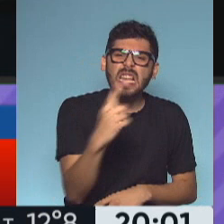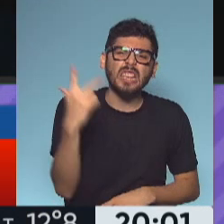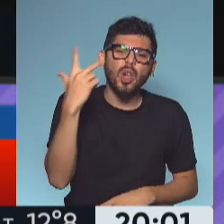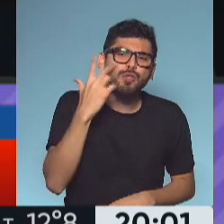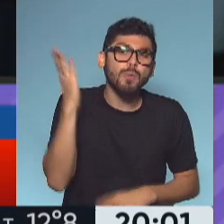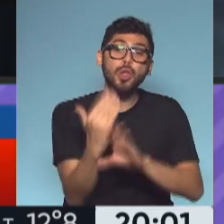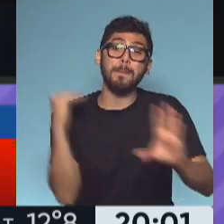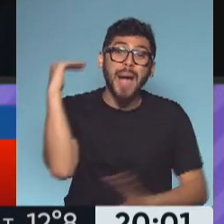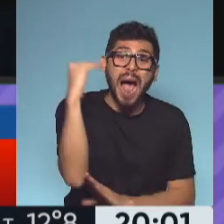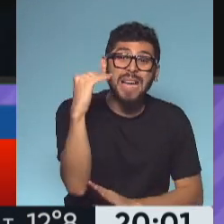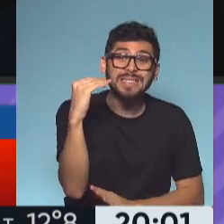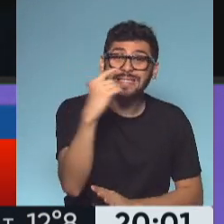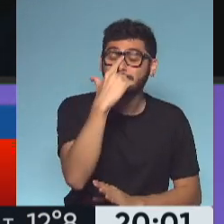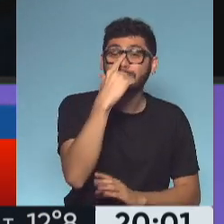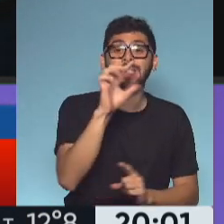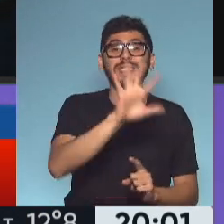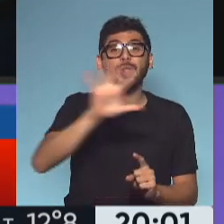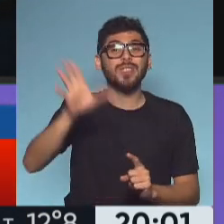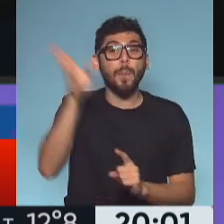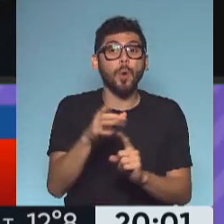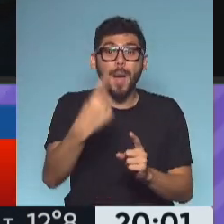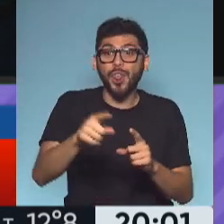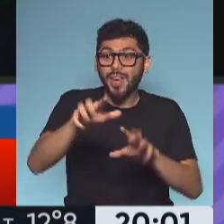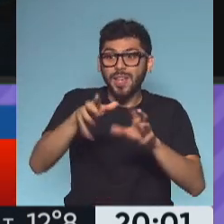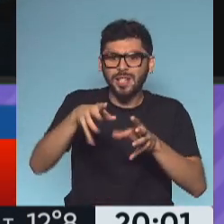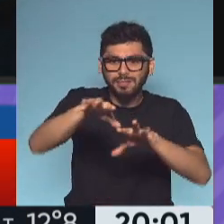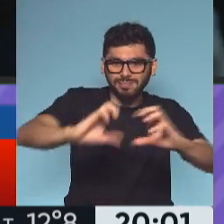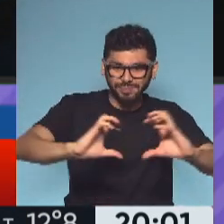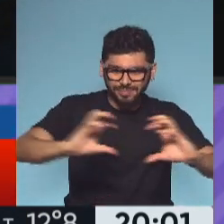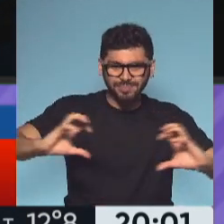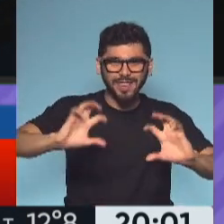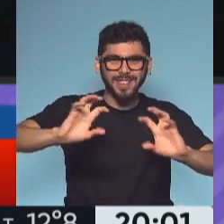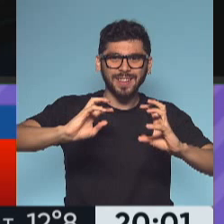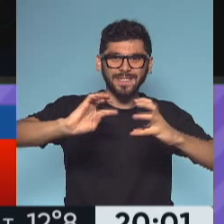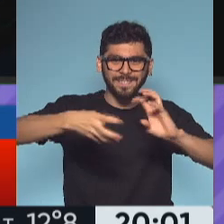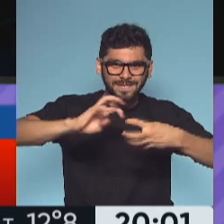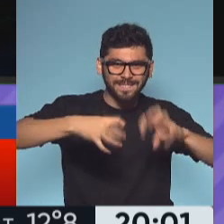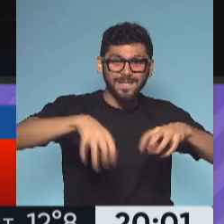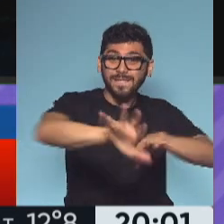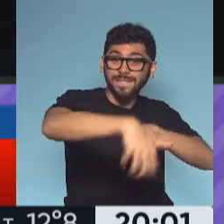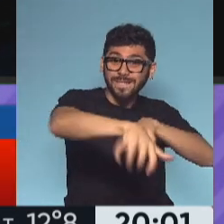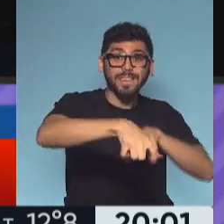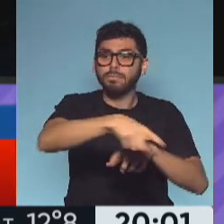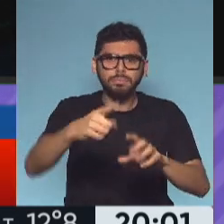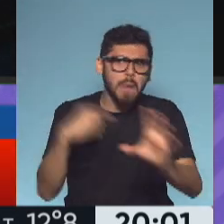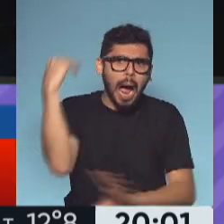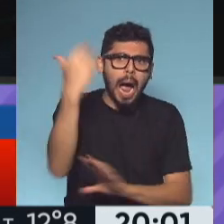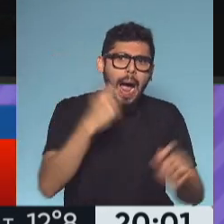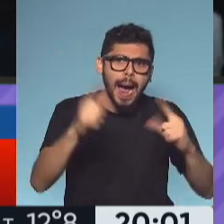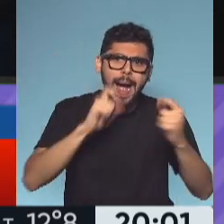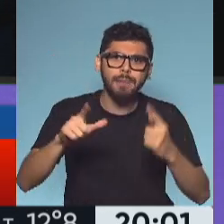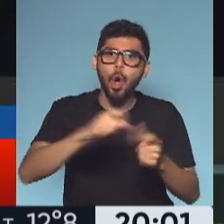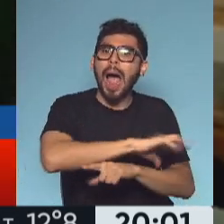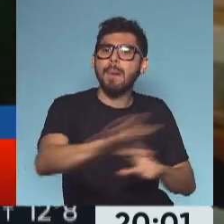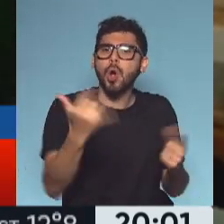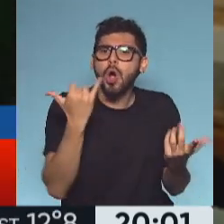118% más. 55% más de tractores y de trilladoras. O sea, ese campo no necesita ya tiene demasiado.